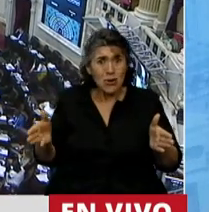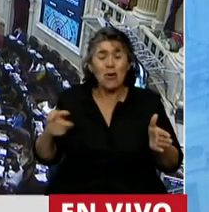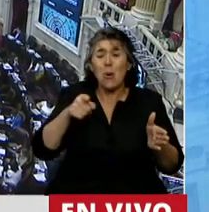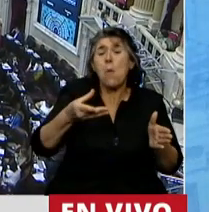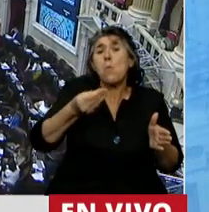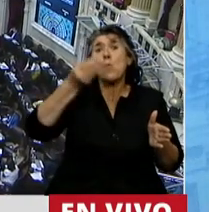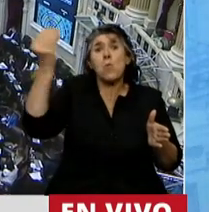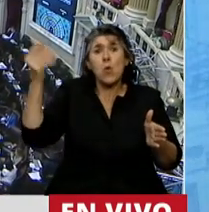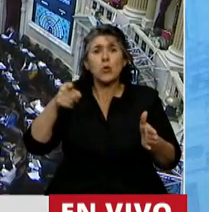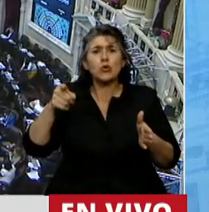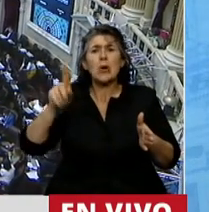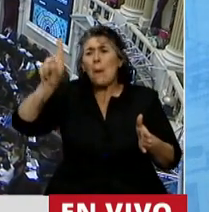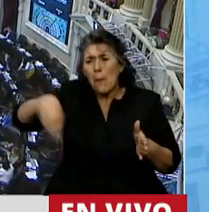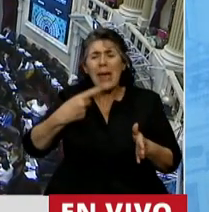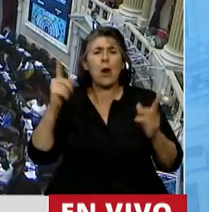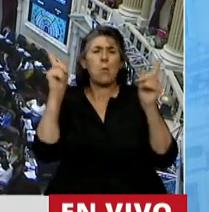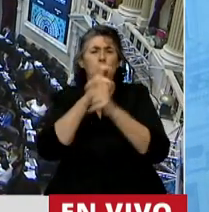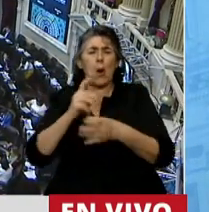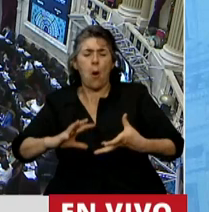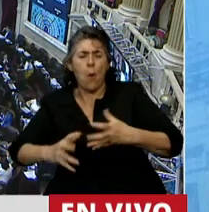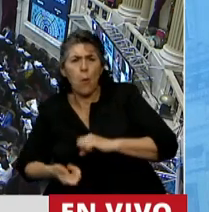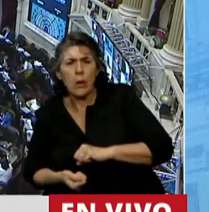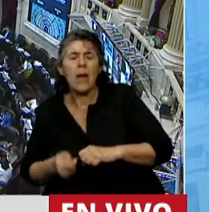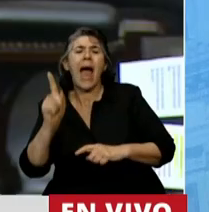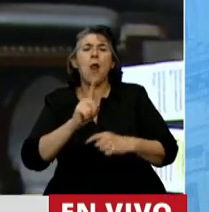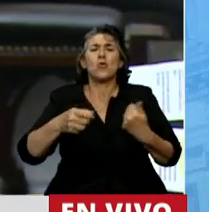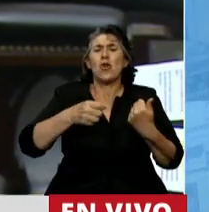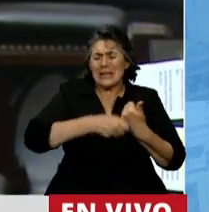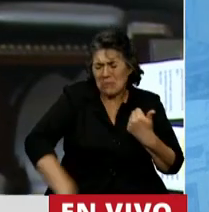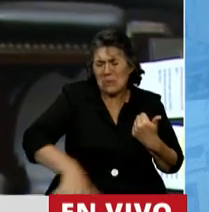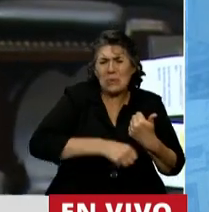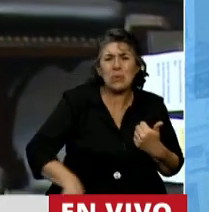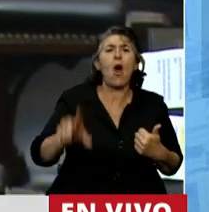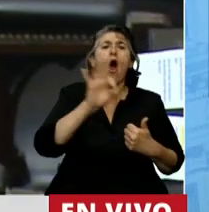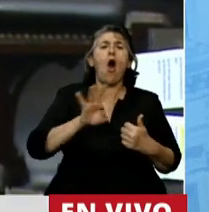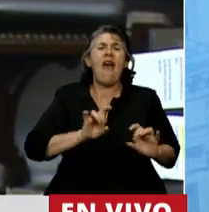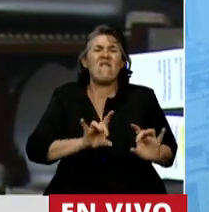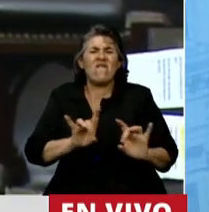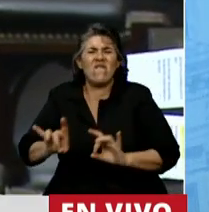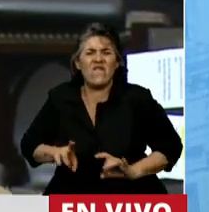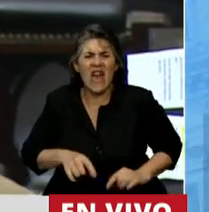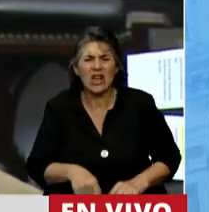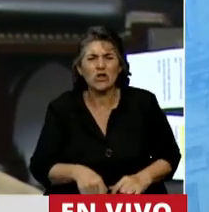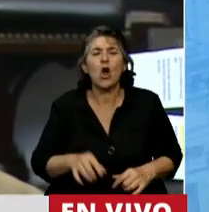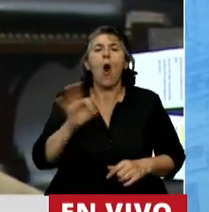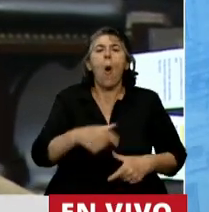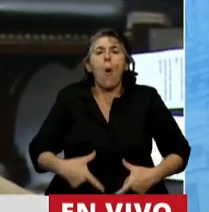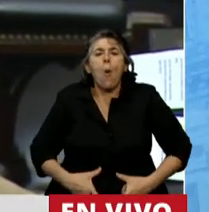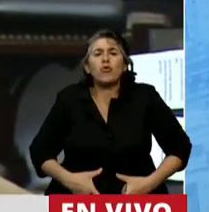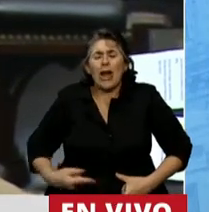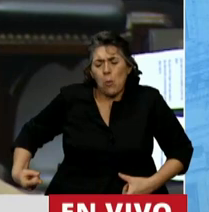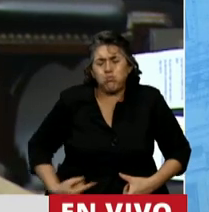tienen complicaciones médicas que van desde hemorragias, infecciones, perforaciones de